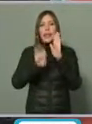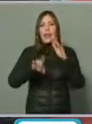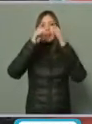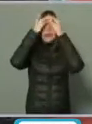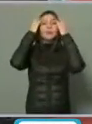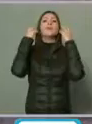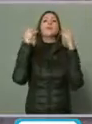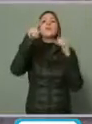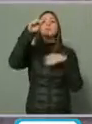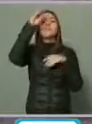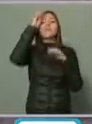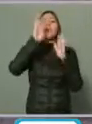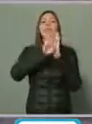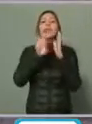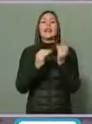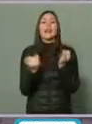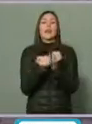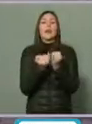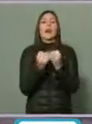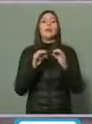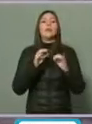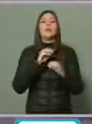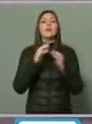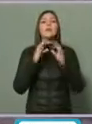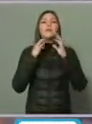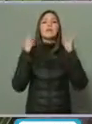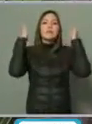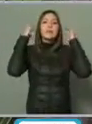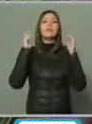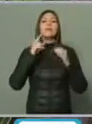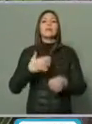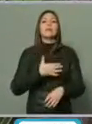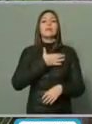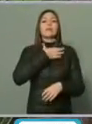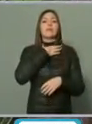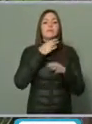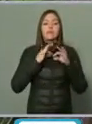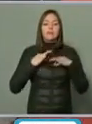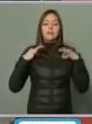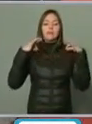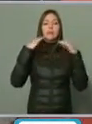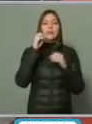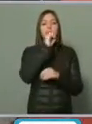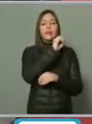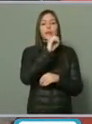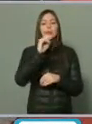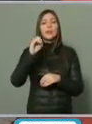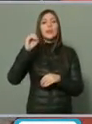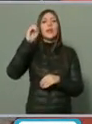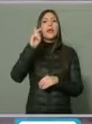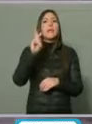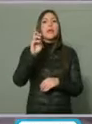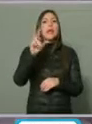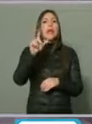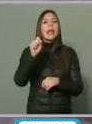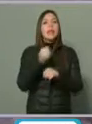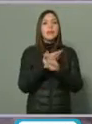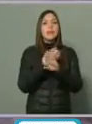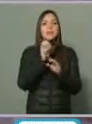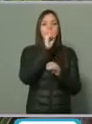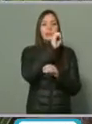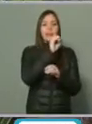perlas. Entonces, cada perla es un aminoácido. Entonces, esta cadena, este conjunto de aminoácidos forma una proteína. ¿Y